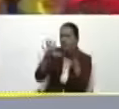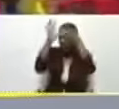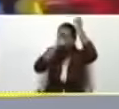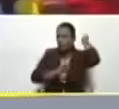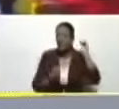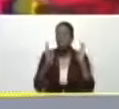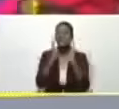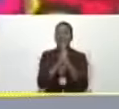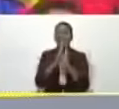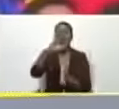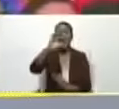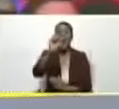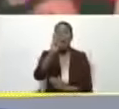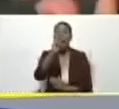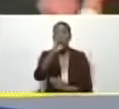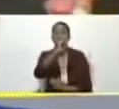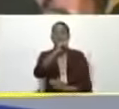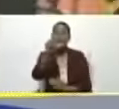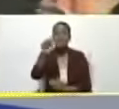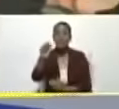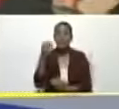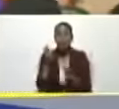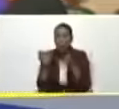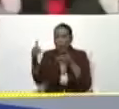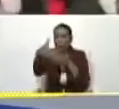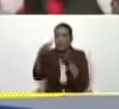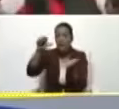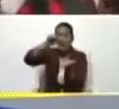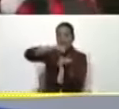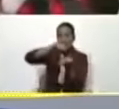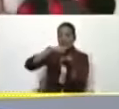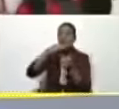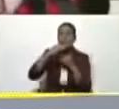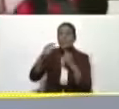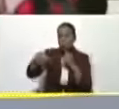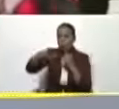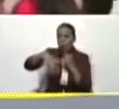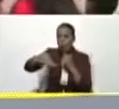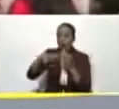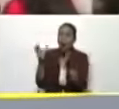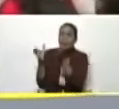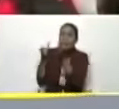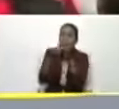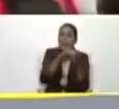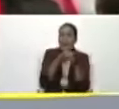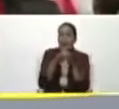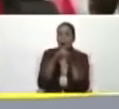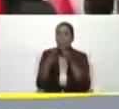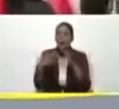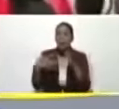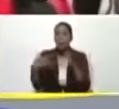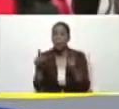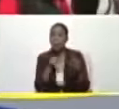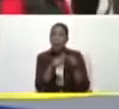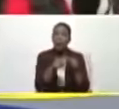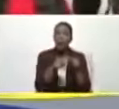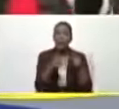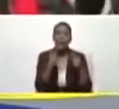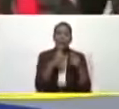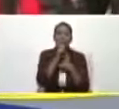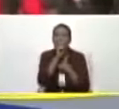santa capilla y caminamos un rato Lo que pasa que yo llegué a sabotear las marchas